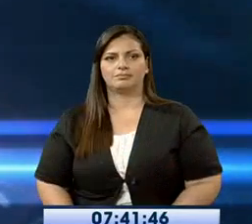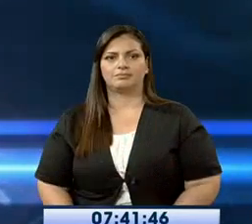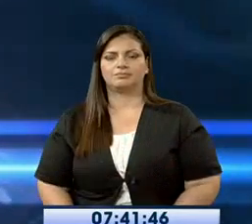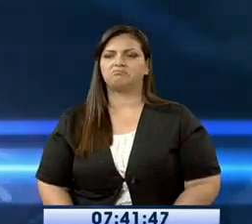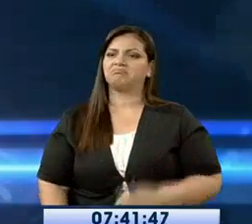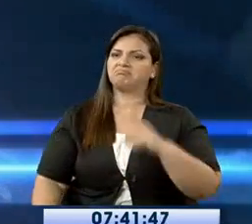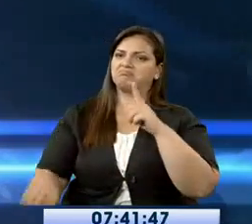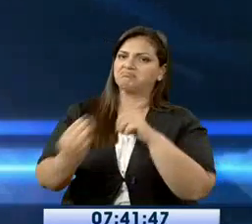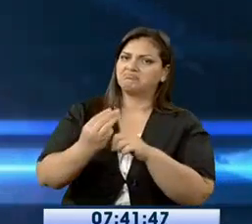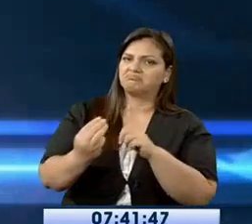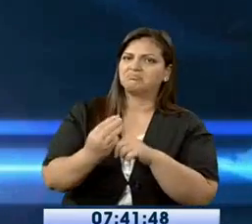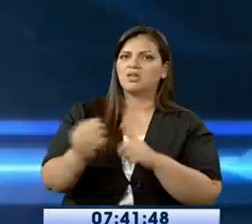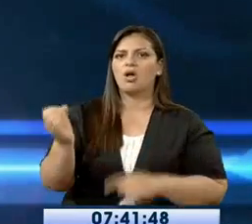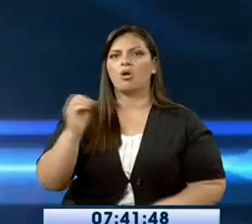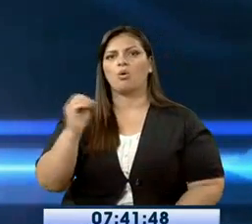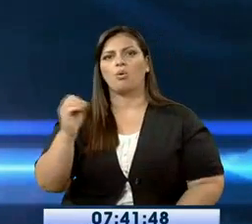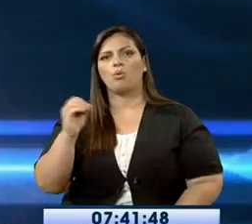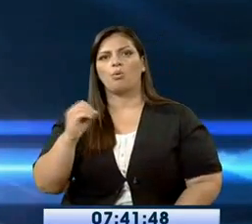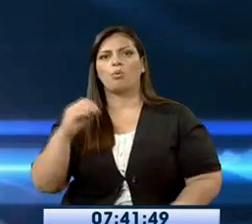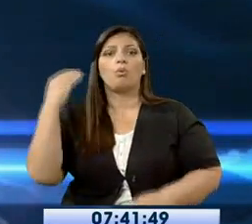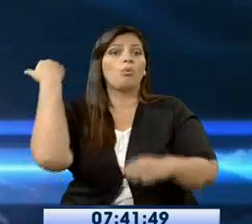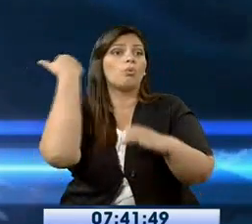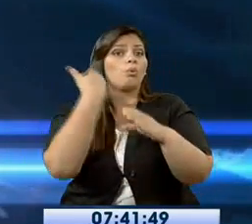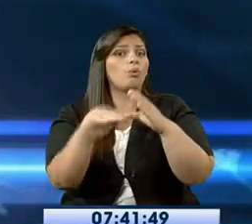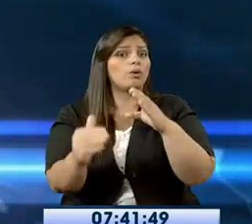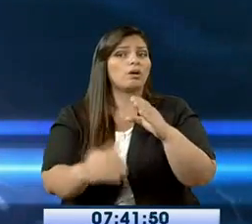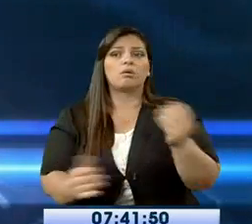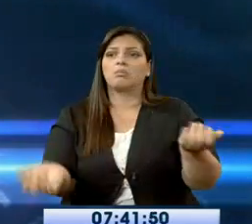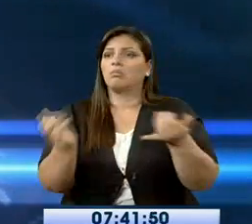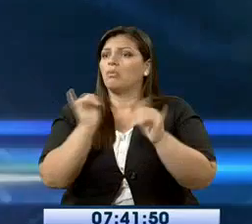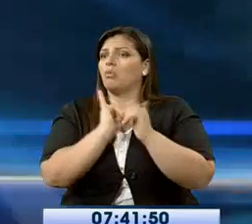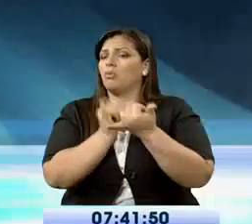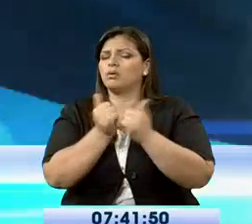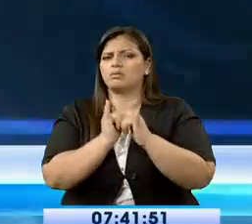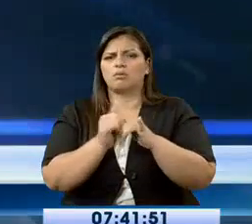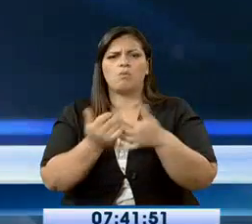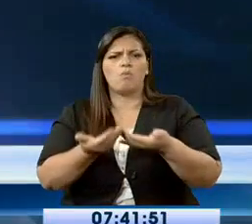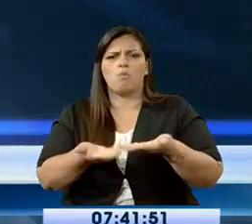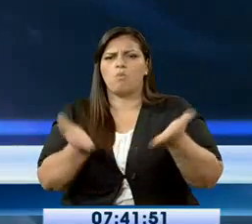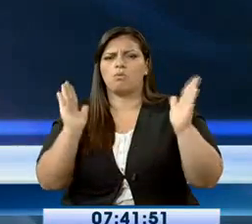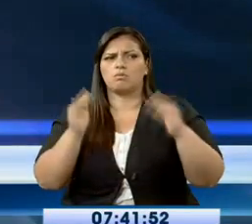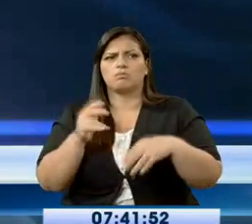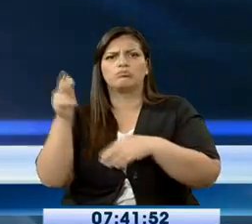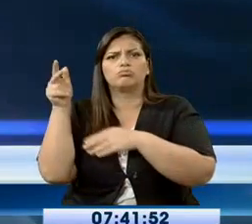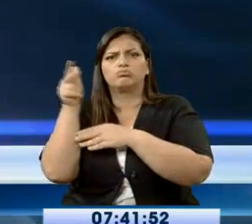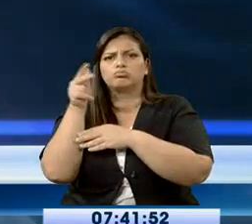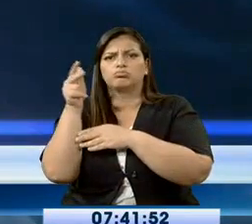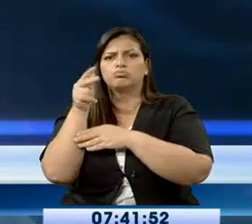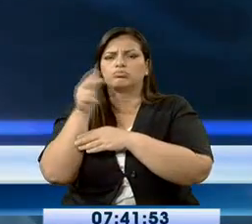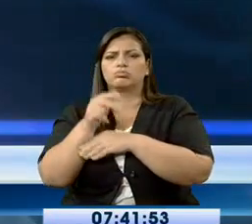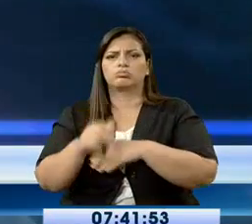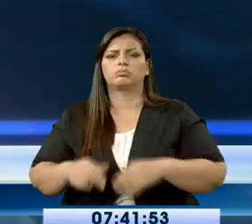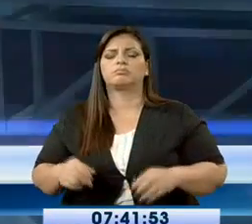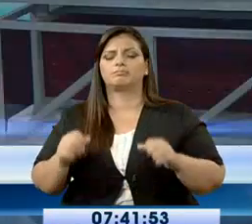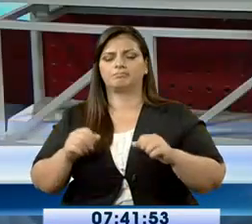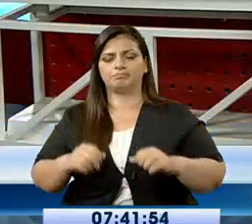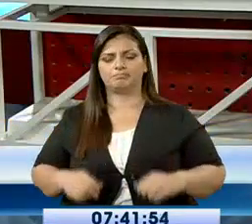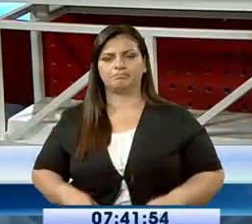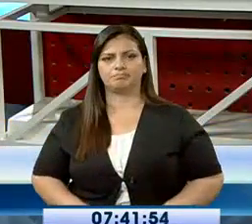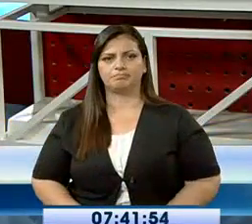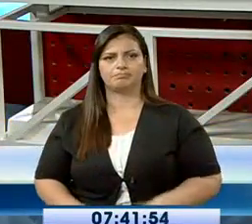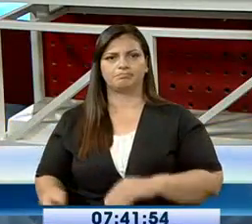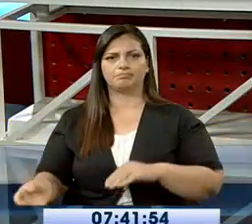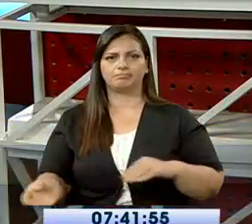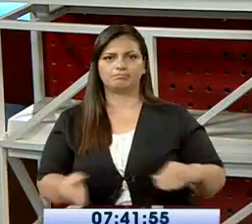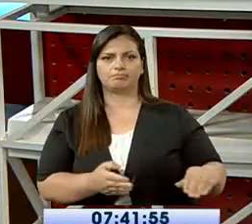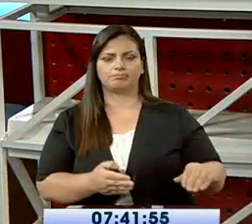puede enviar por correo electrónico o por WhatsApp estos videitos o cortitos de lo que sucede en la ciudad. Ahora les informamos que según